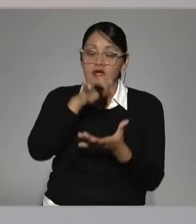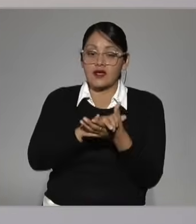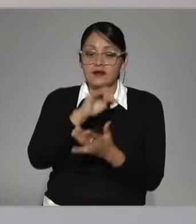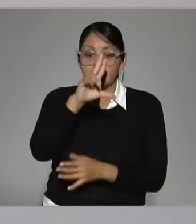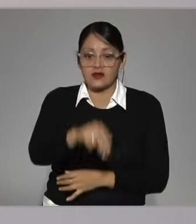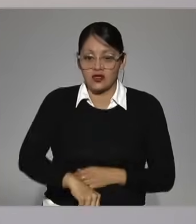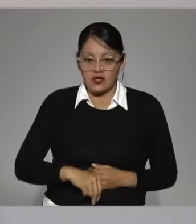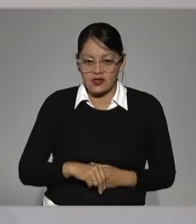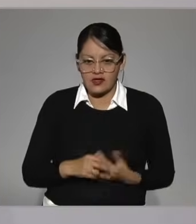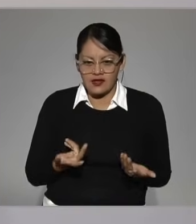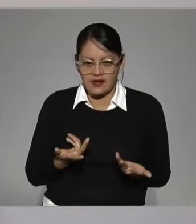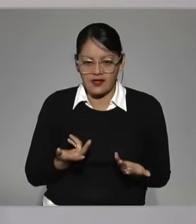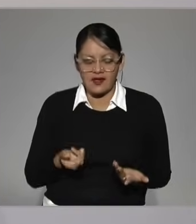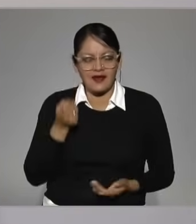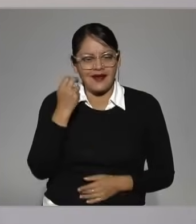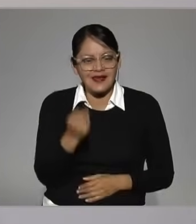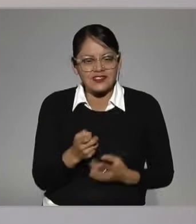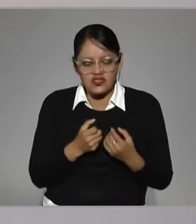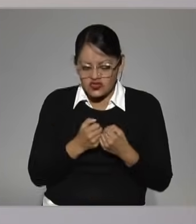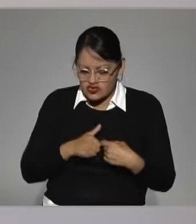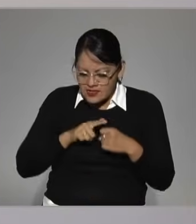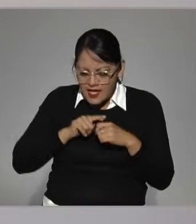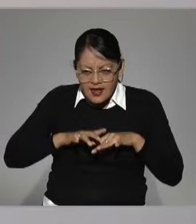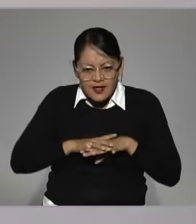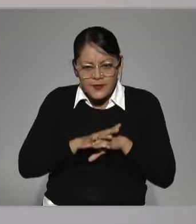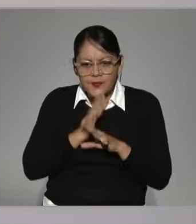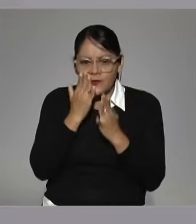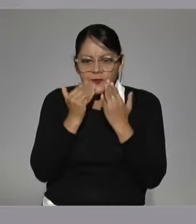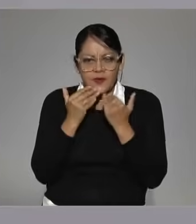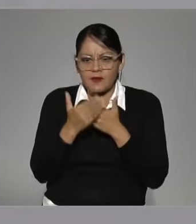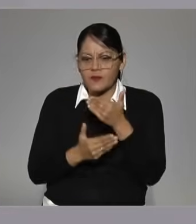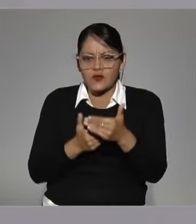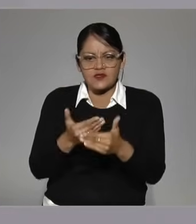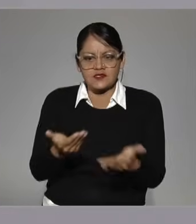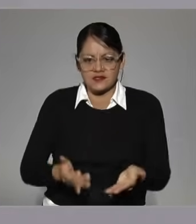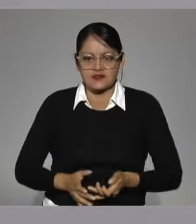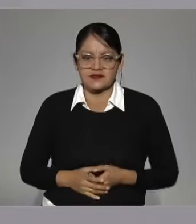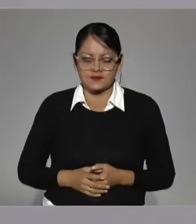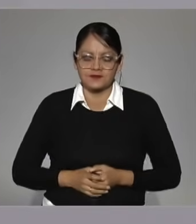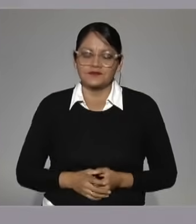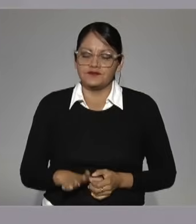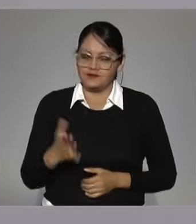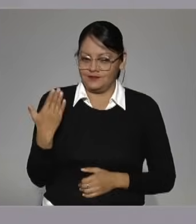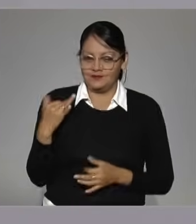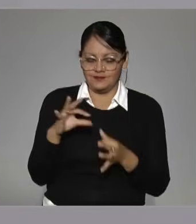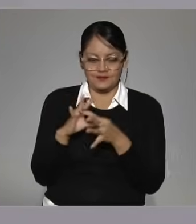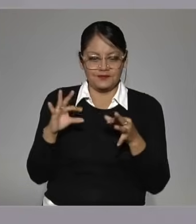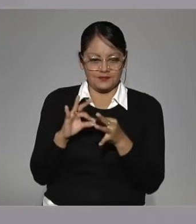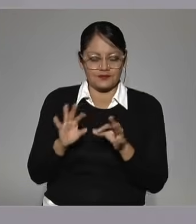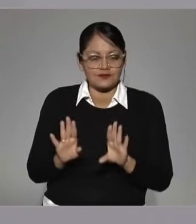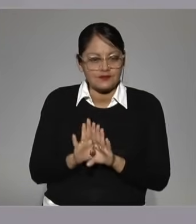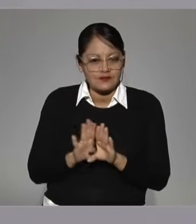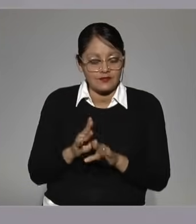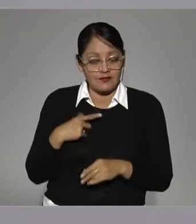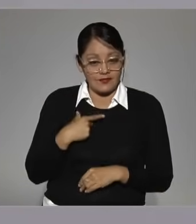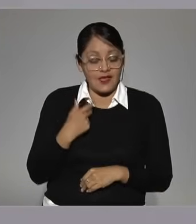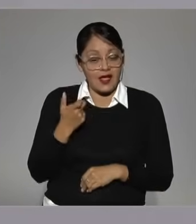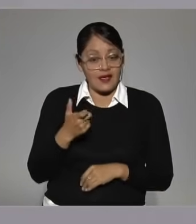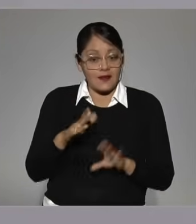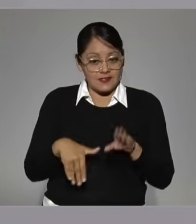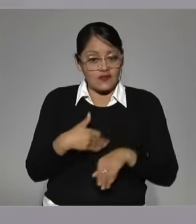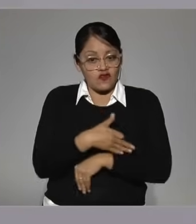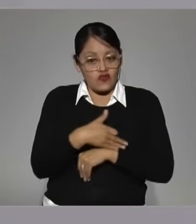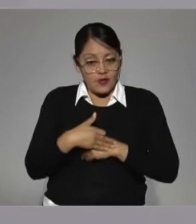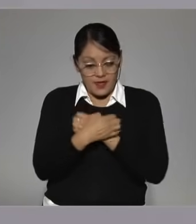hay ese proceso de transformación social. Lo que habíamos ya mencionado anteriormente era de cómo se replican las formas